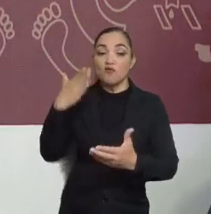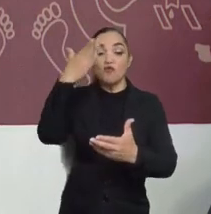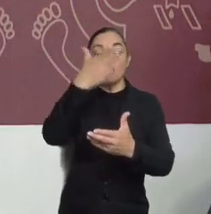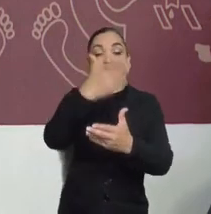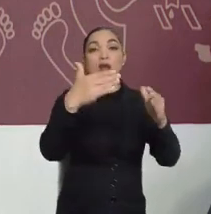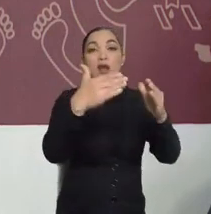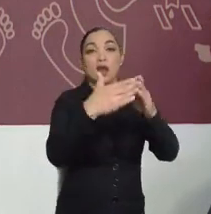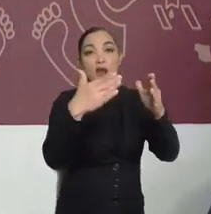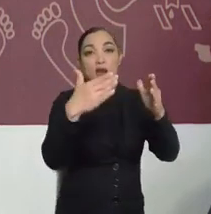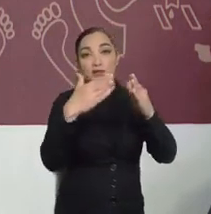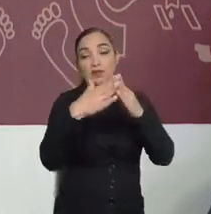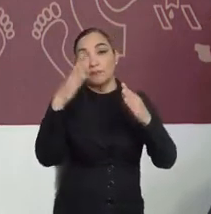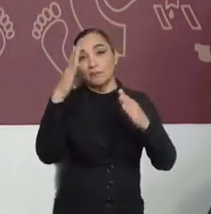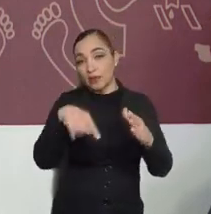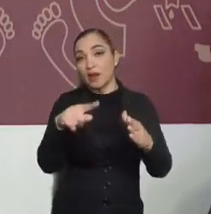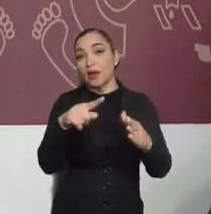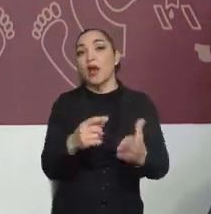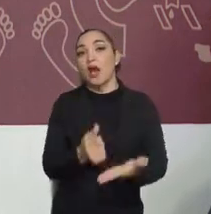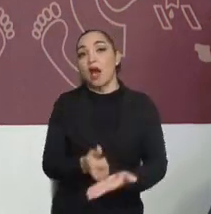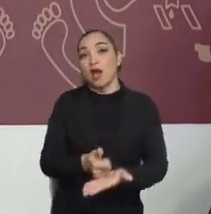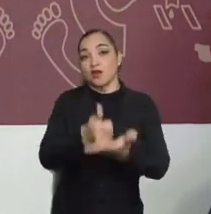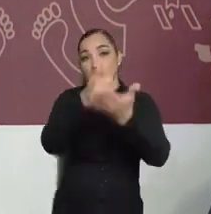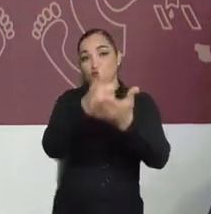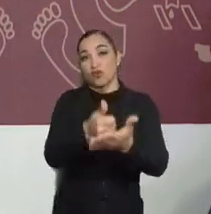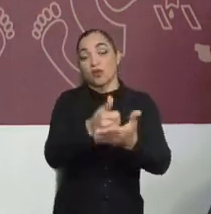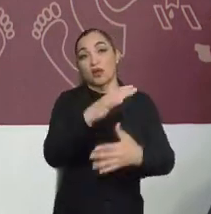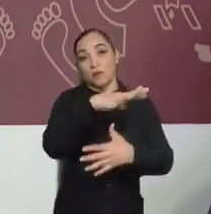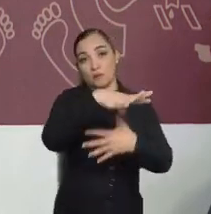la violencia contra una mujer.